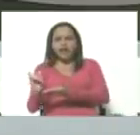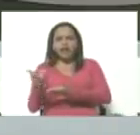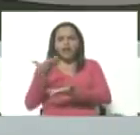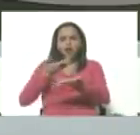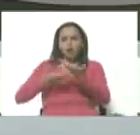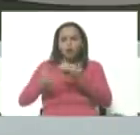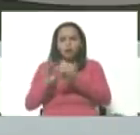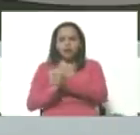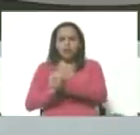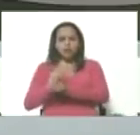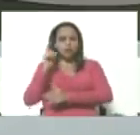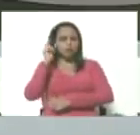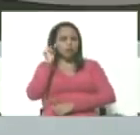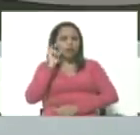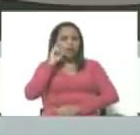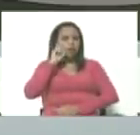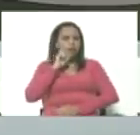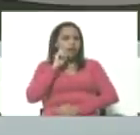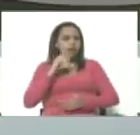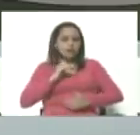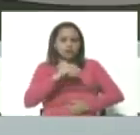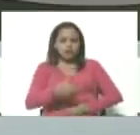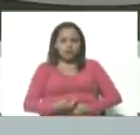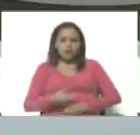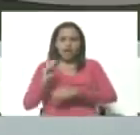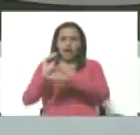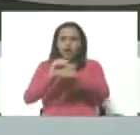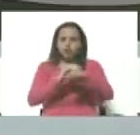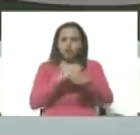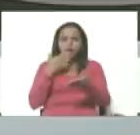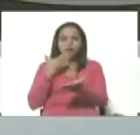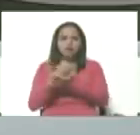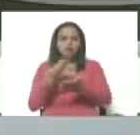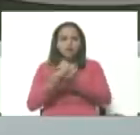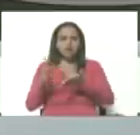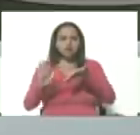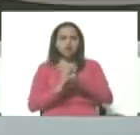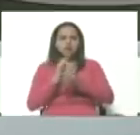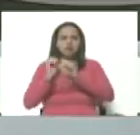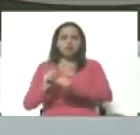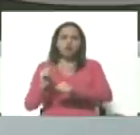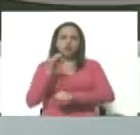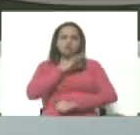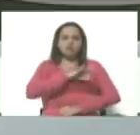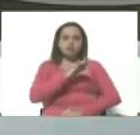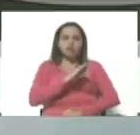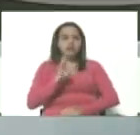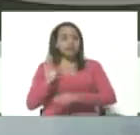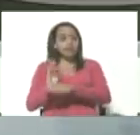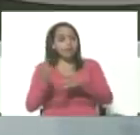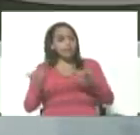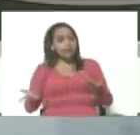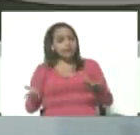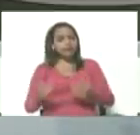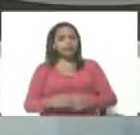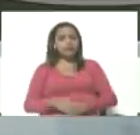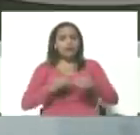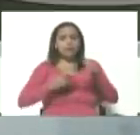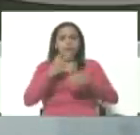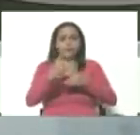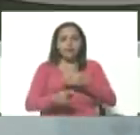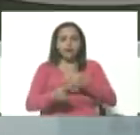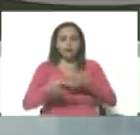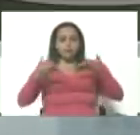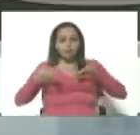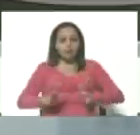acto, anunciando propuestas de seguridad social, de protección? Pero bueno, el plan Parto